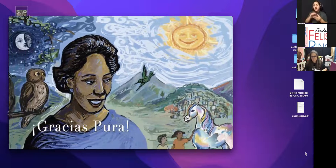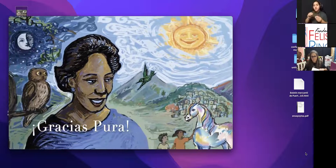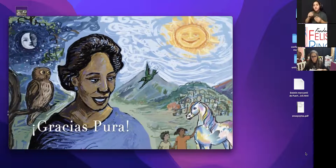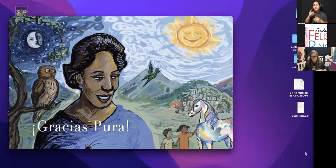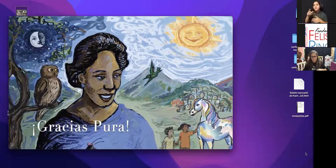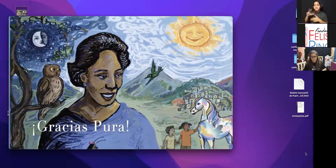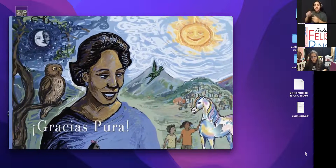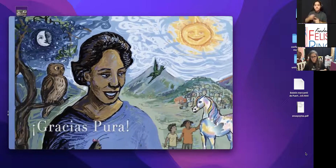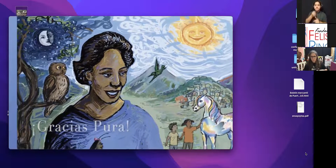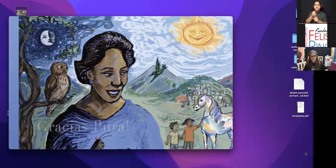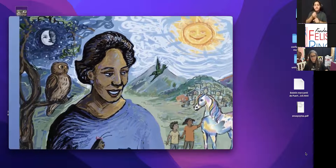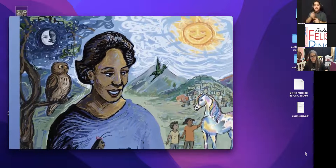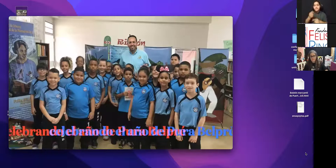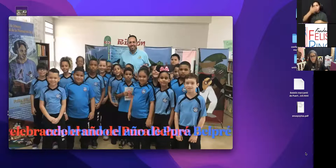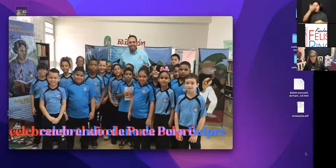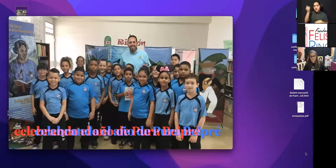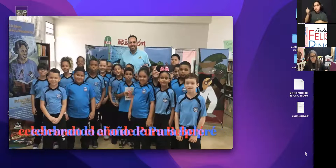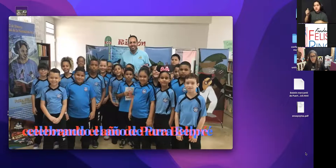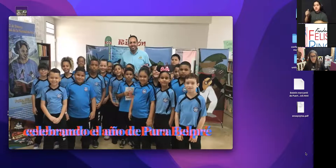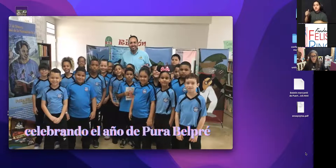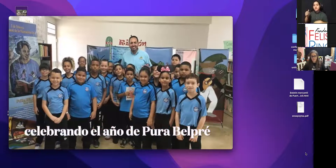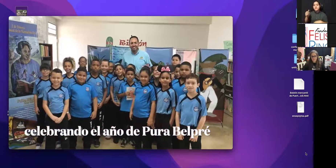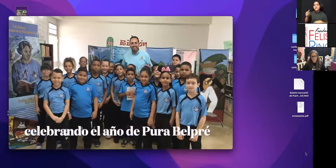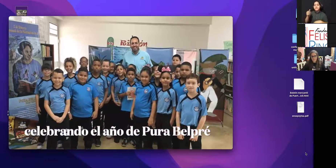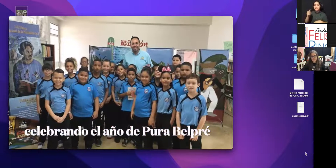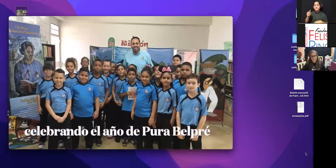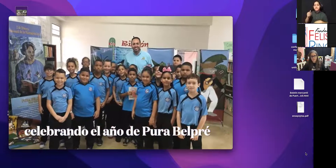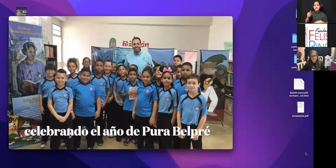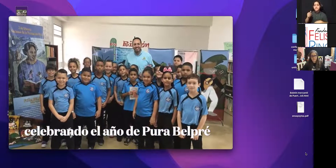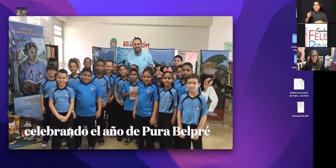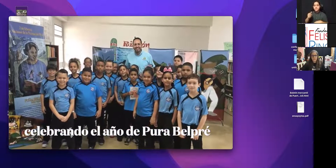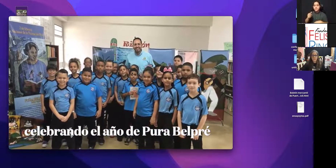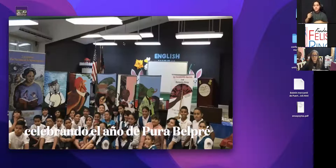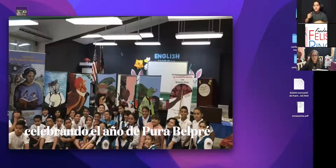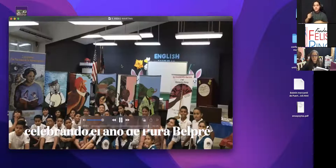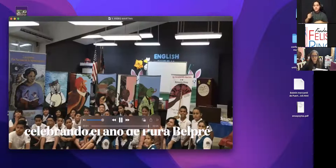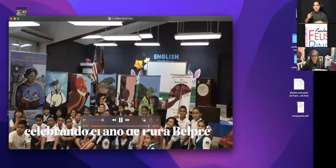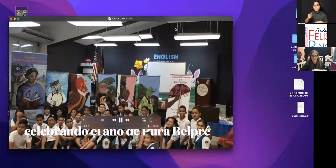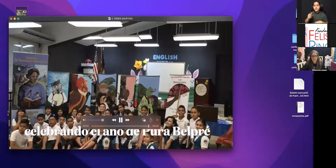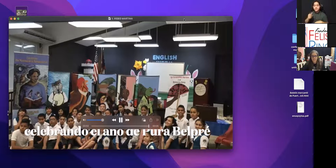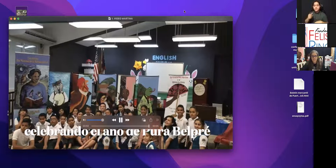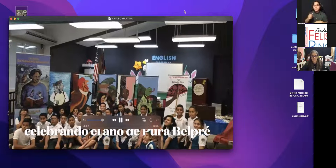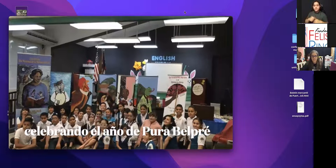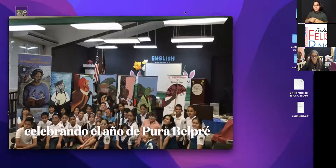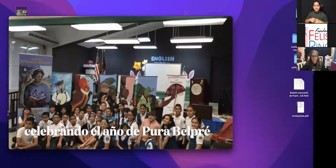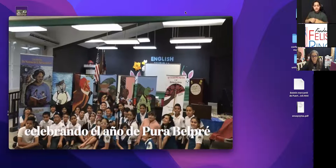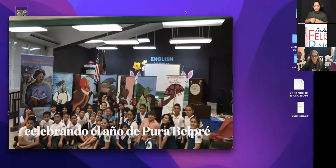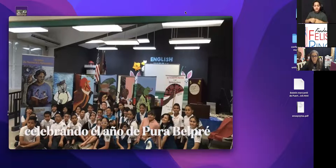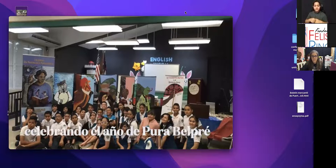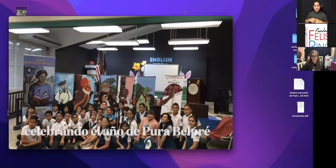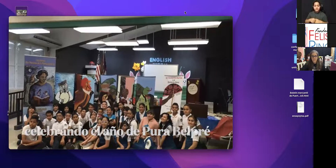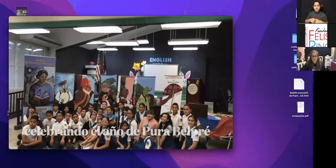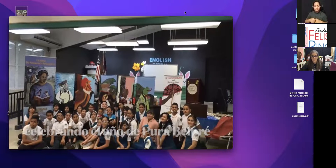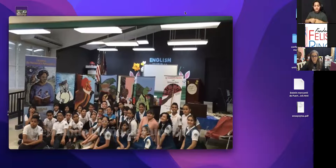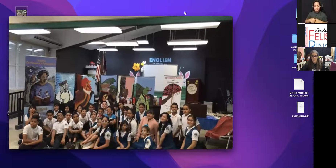del olvido que nos arranca la memoria.